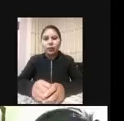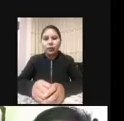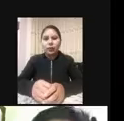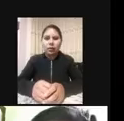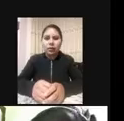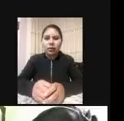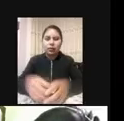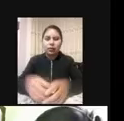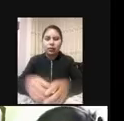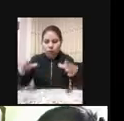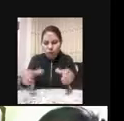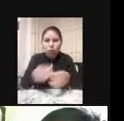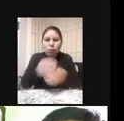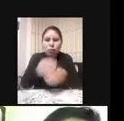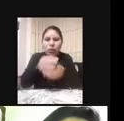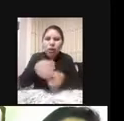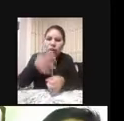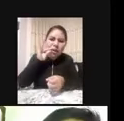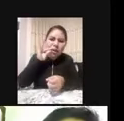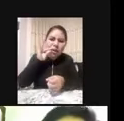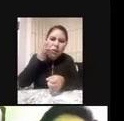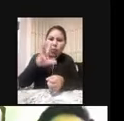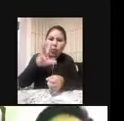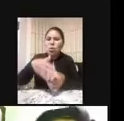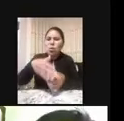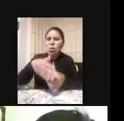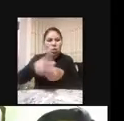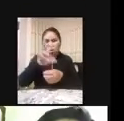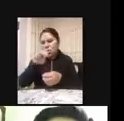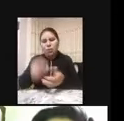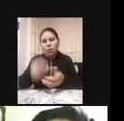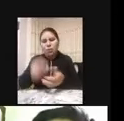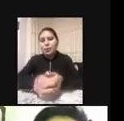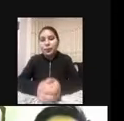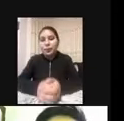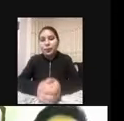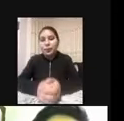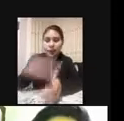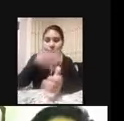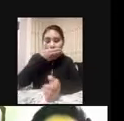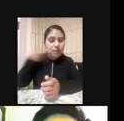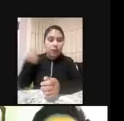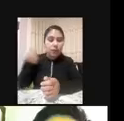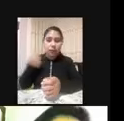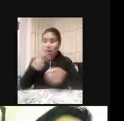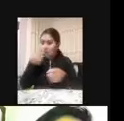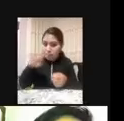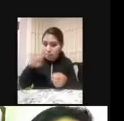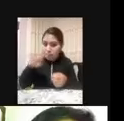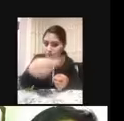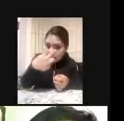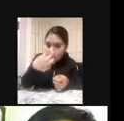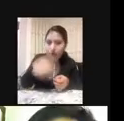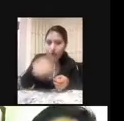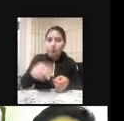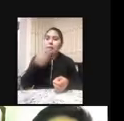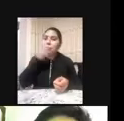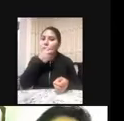no. Para que nuestros niños hablen y se comuniquen, siempre va a ser, mira mi boca, mírame, y el niño va a empezar a